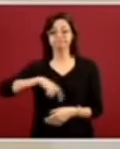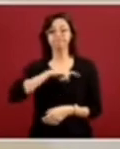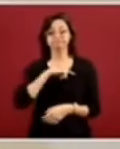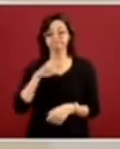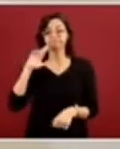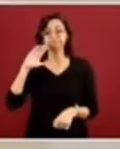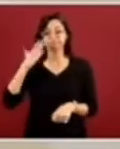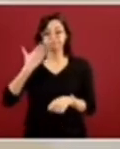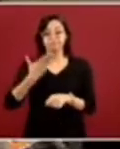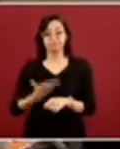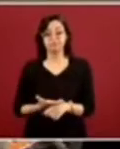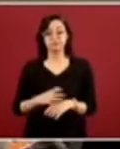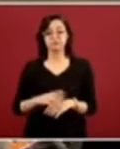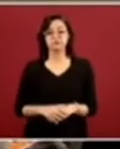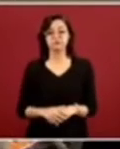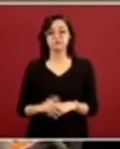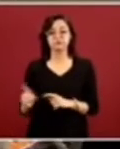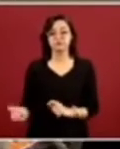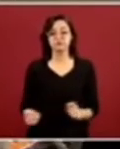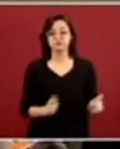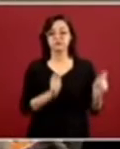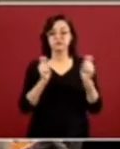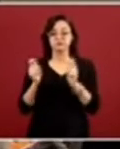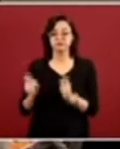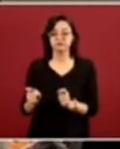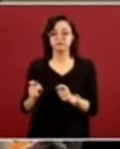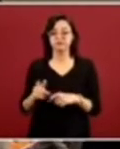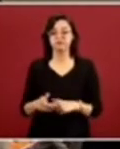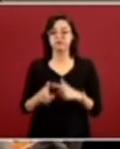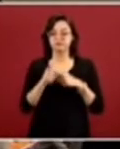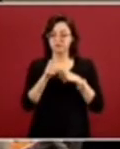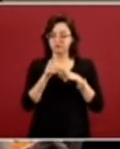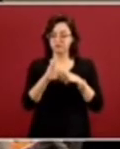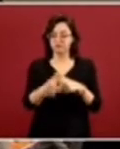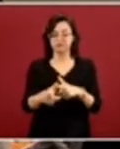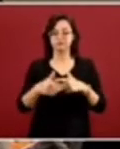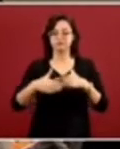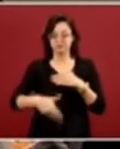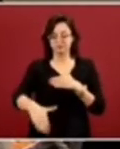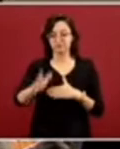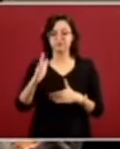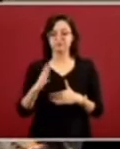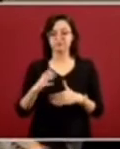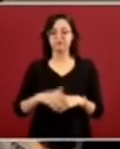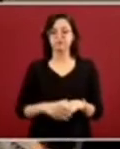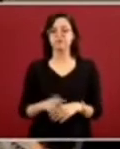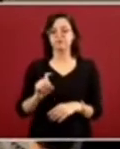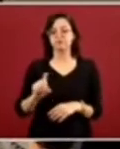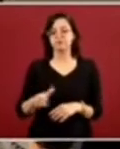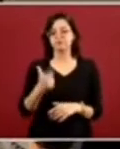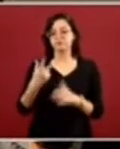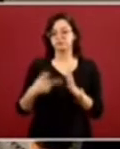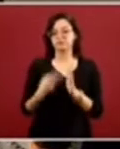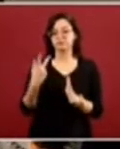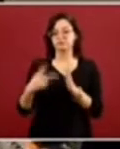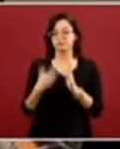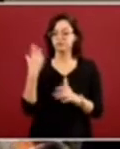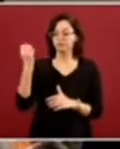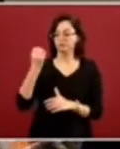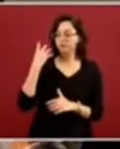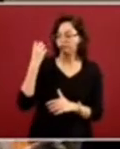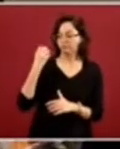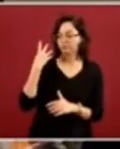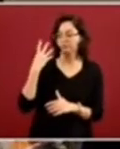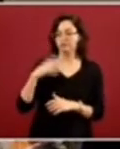tanto cedo el micrófono a nuestro vocero para que conduzca esta 37ª ocasión de